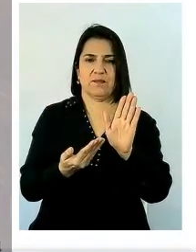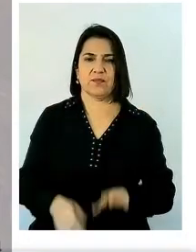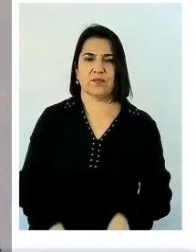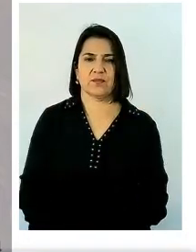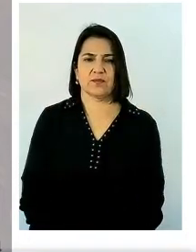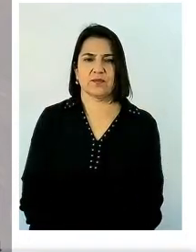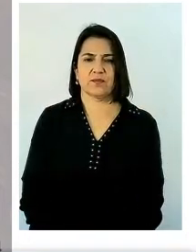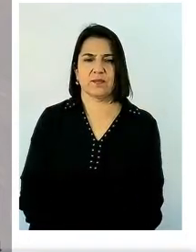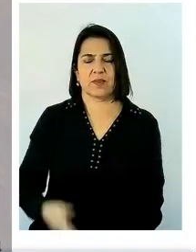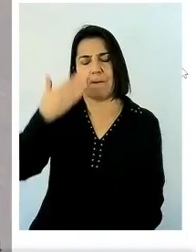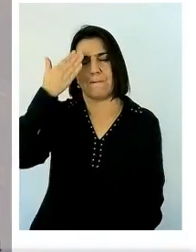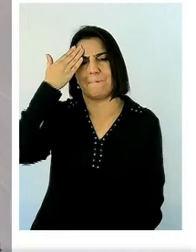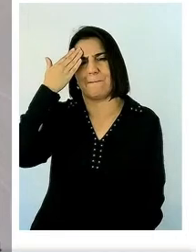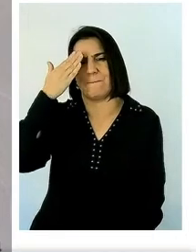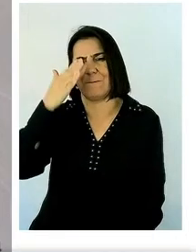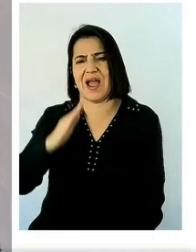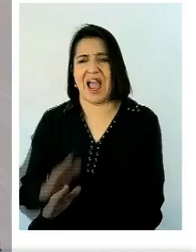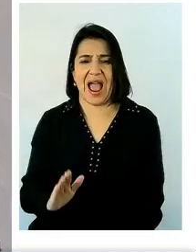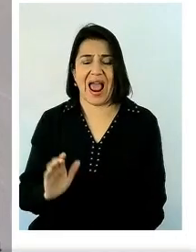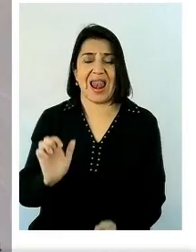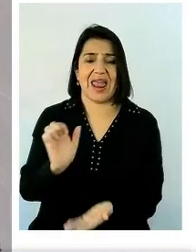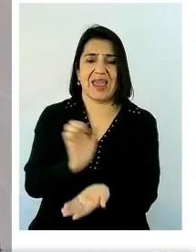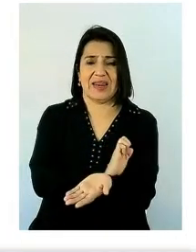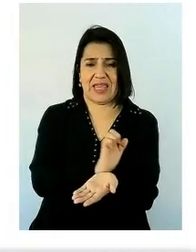eficiencia energética de cómo estamos